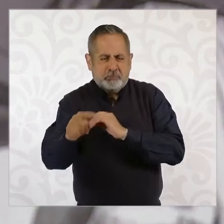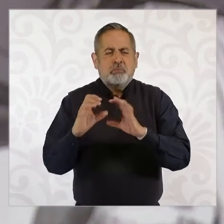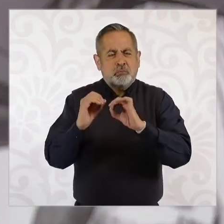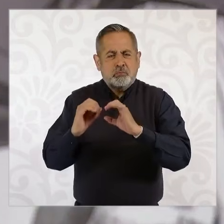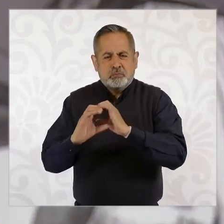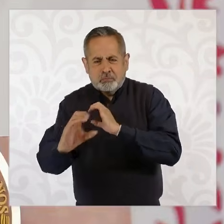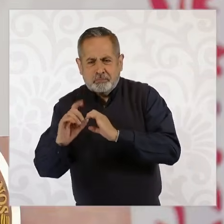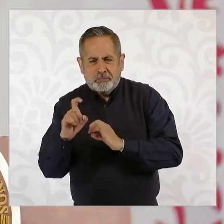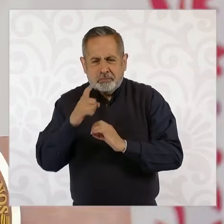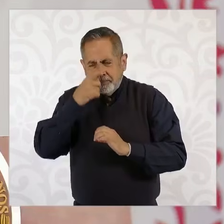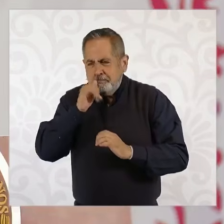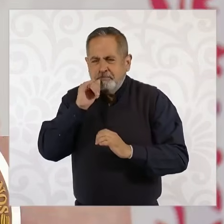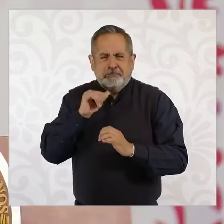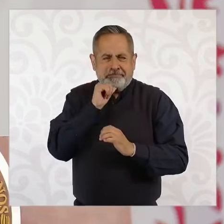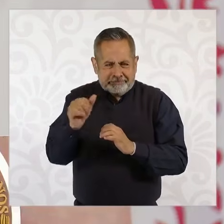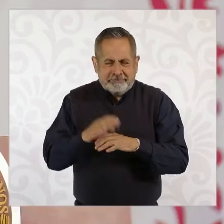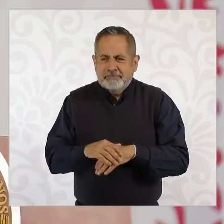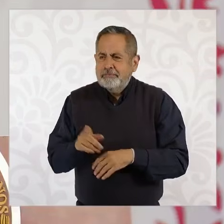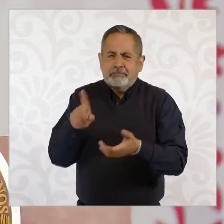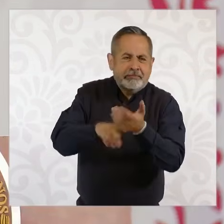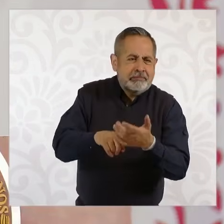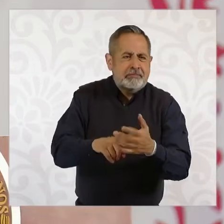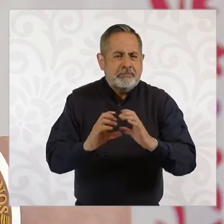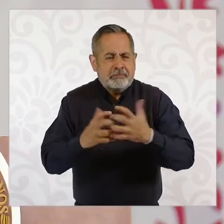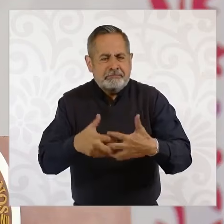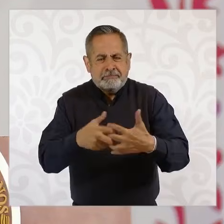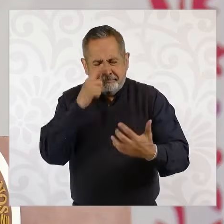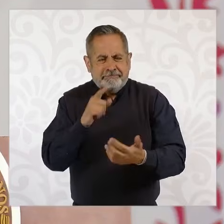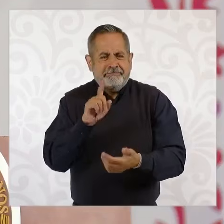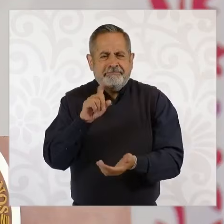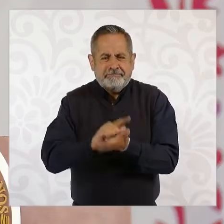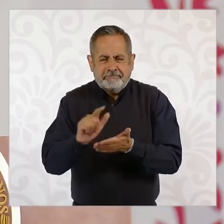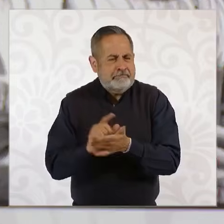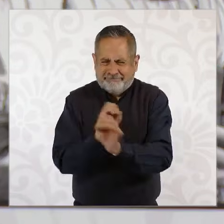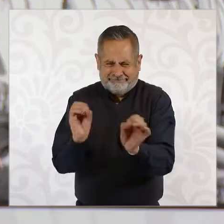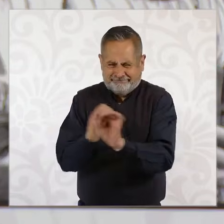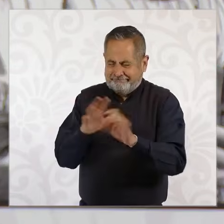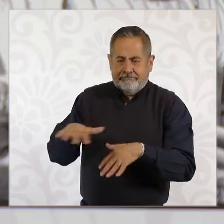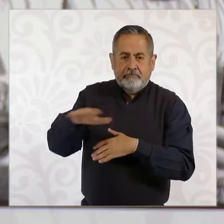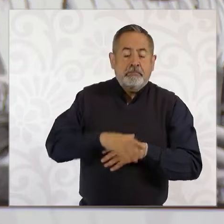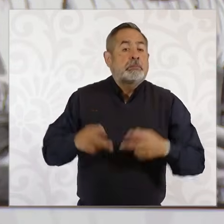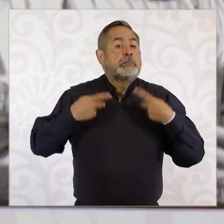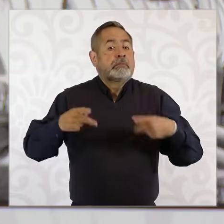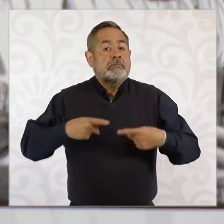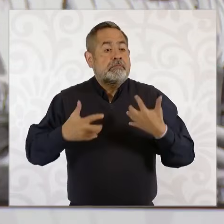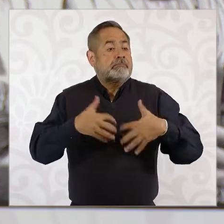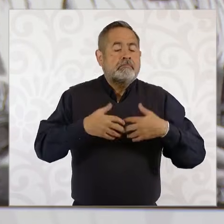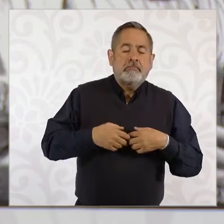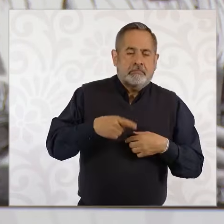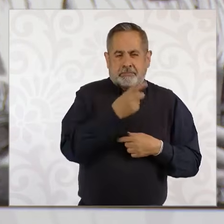de agua tratada, no tiene planta de tratamiento. Entonces, muchas veces los industriales dicen, a mí sí me